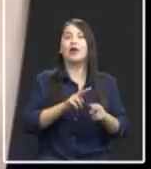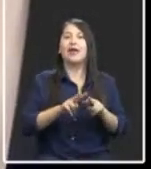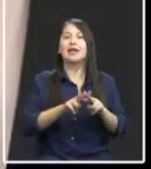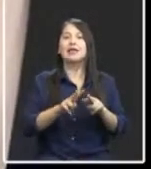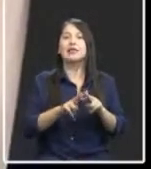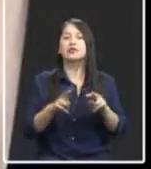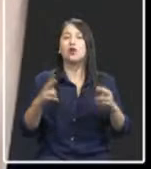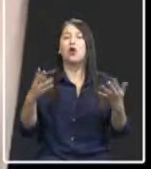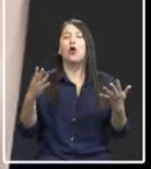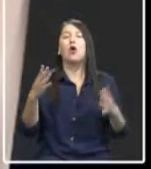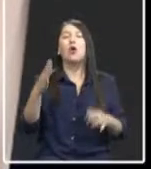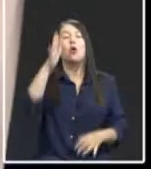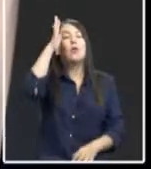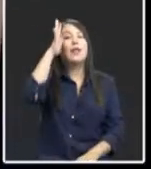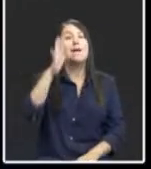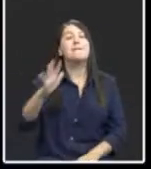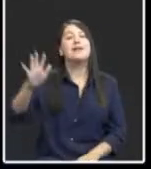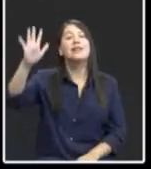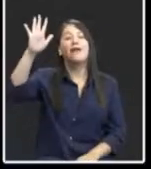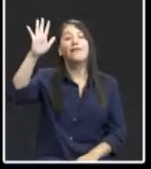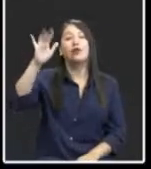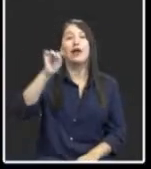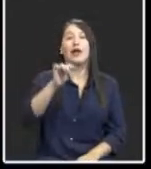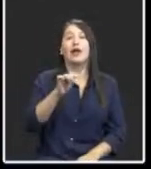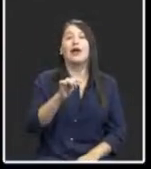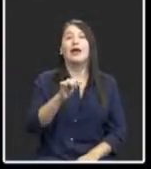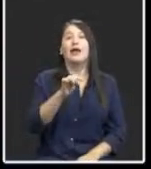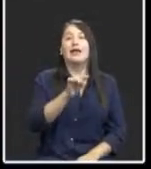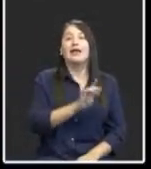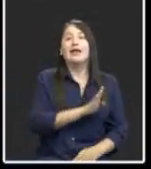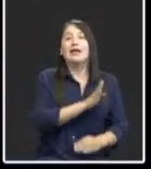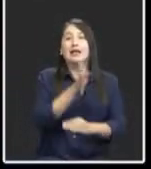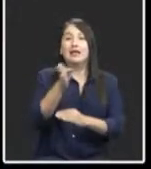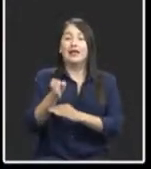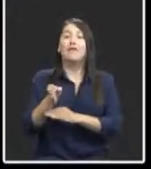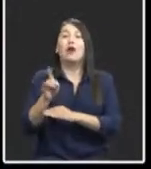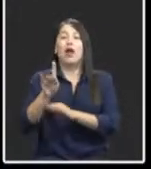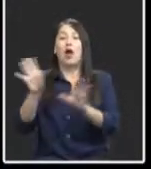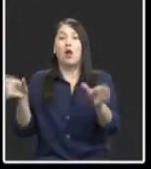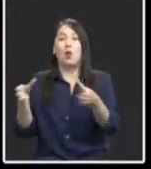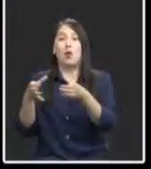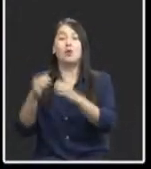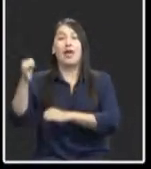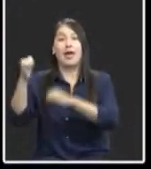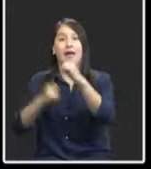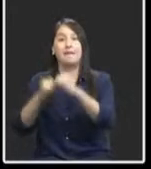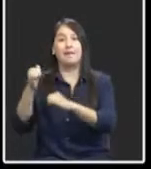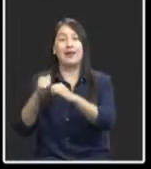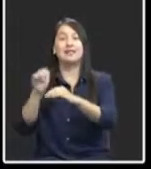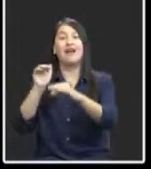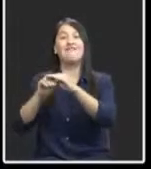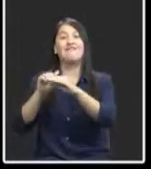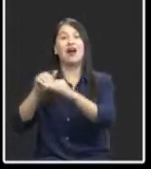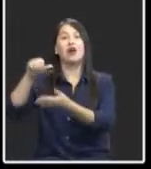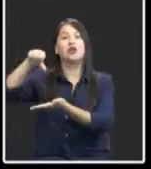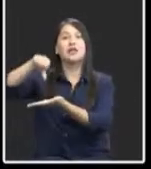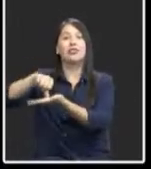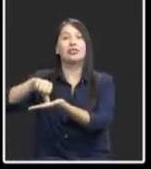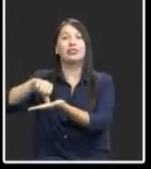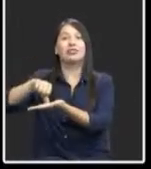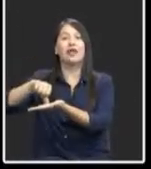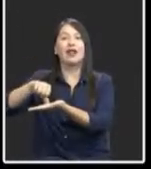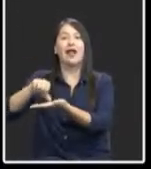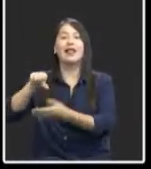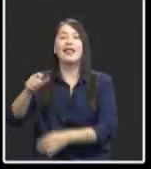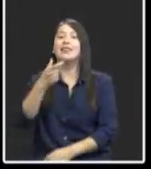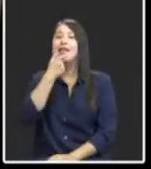funciona esto fue Spencer Dale, que llegó a la compañía British Petroleum, BP, desde el Banco Central del Reino Unido.